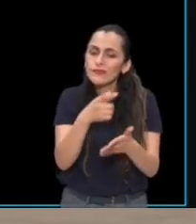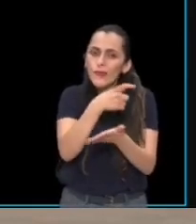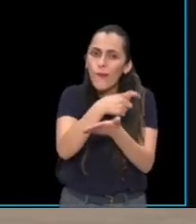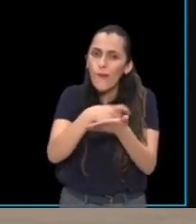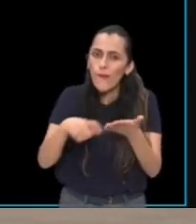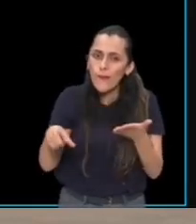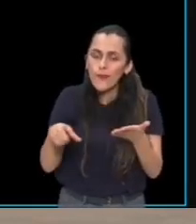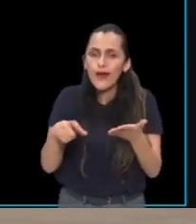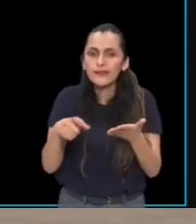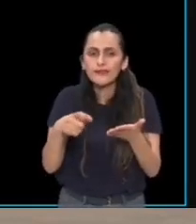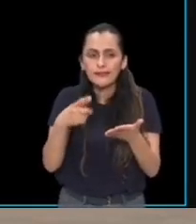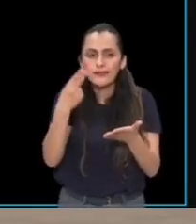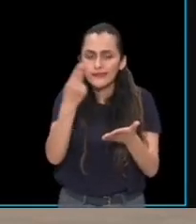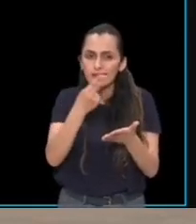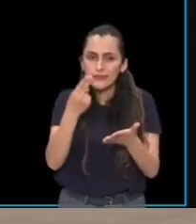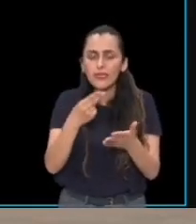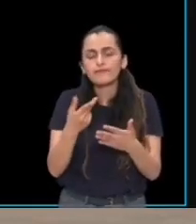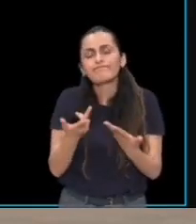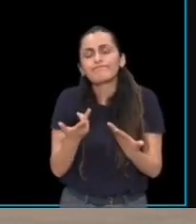políticas públicas que puedan